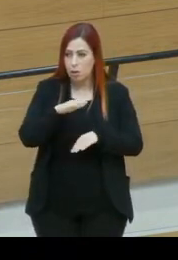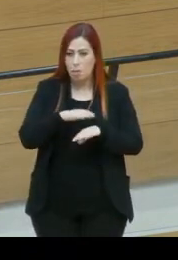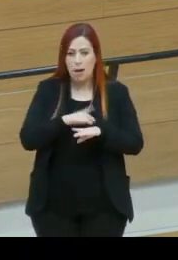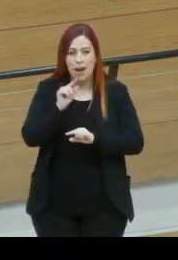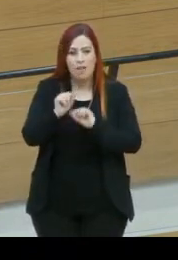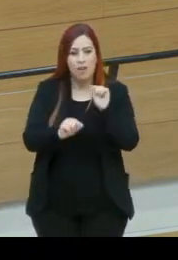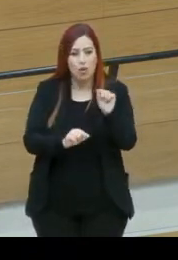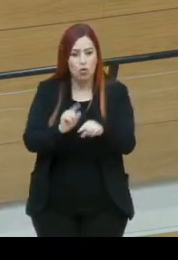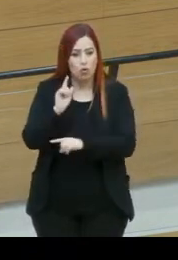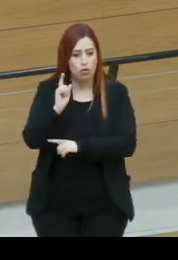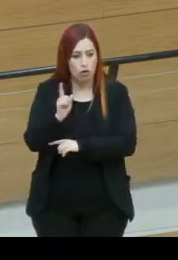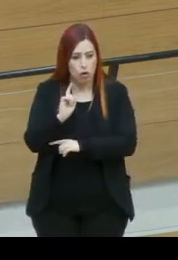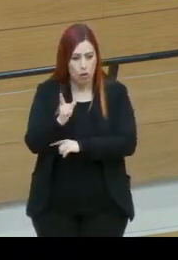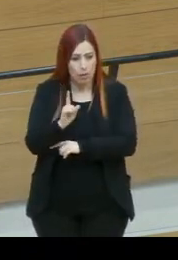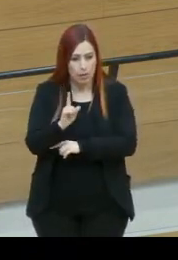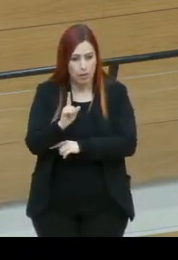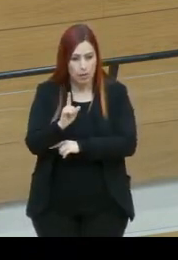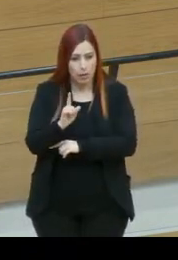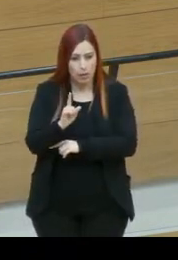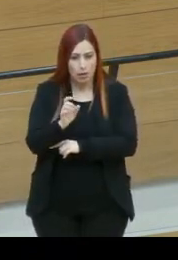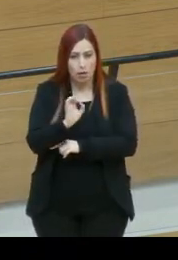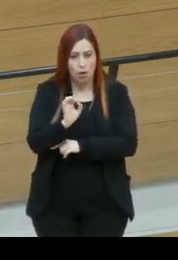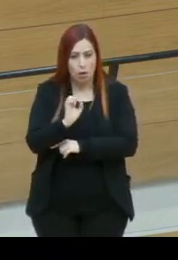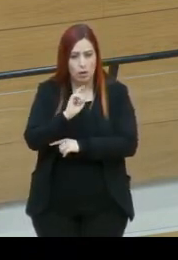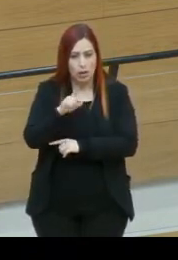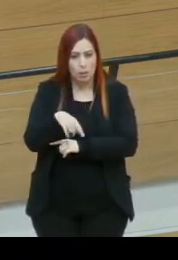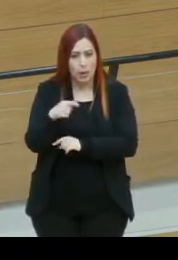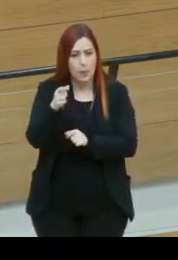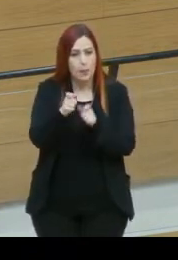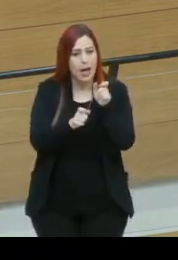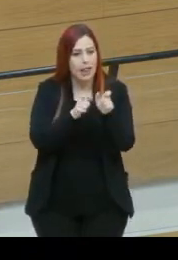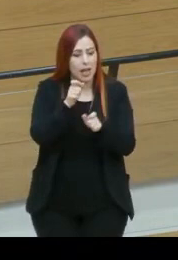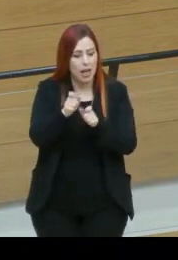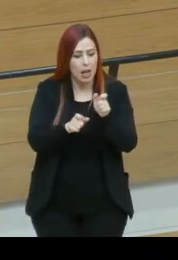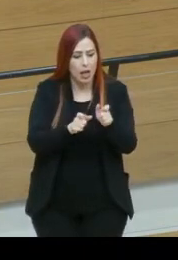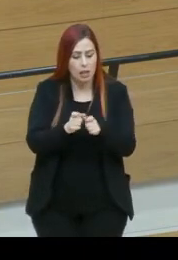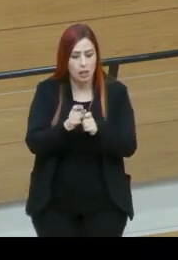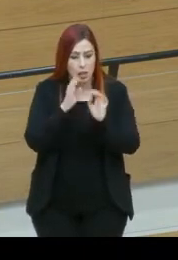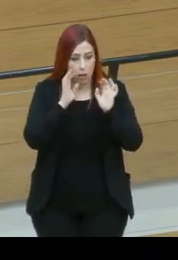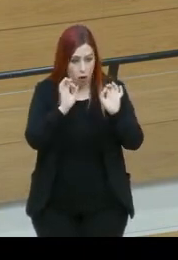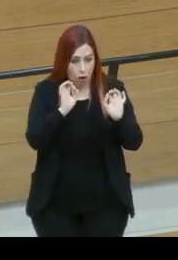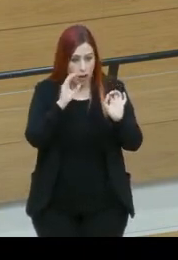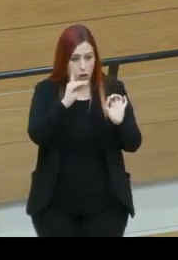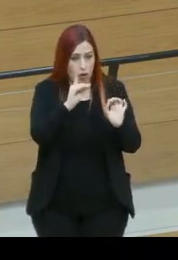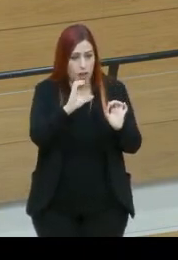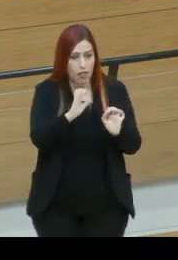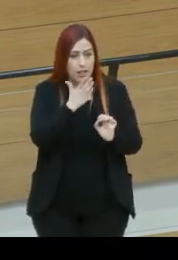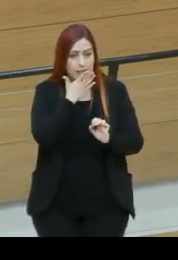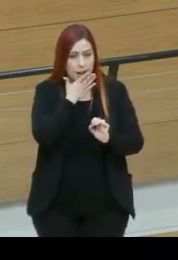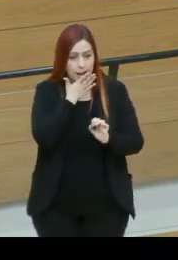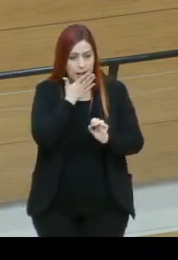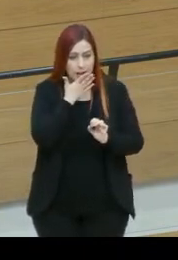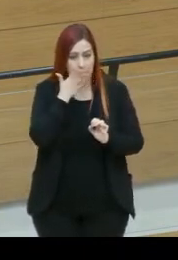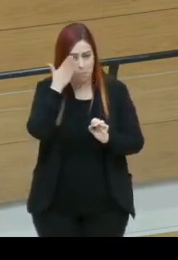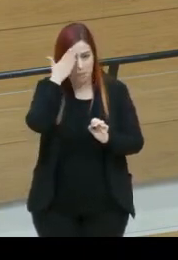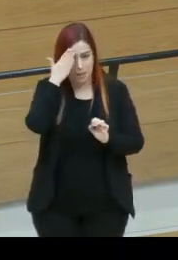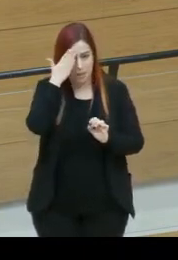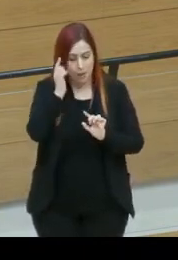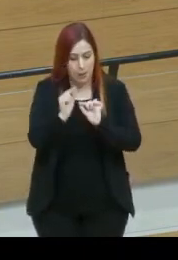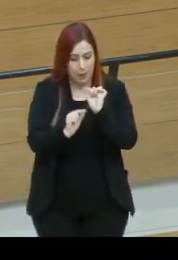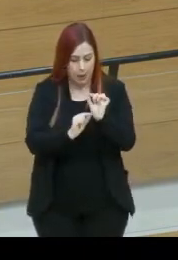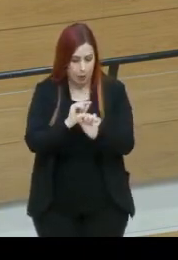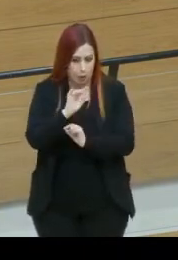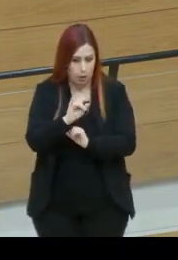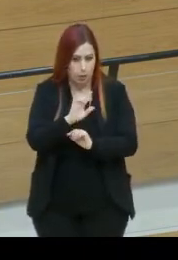¿La célula es para virus o también para bacterias? En concreto, Design los que reconoce principalmente son los que he comentado, pero claro,